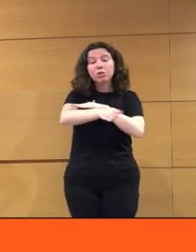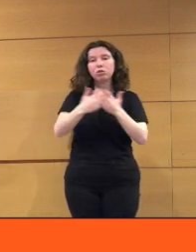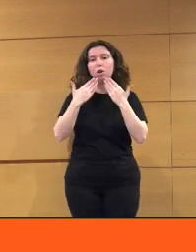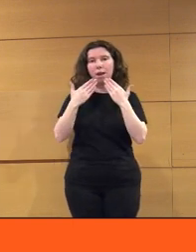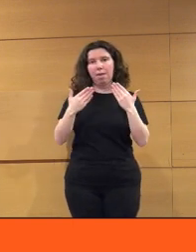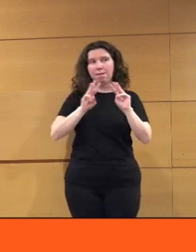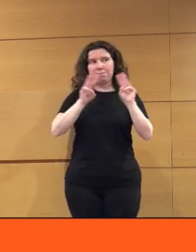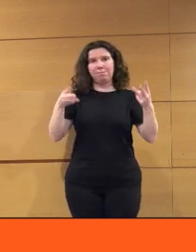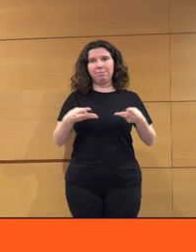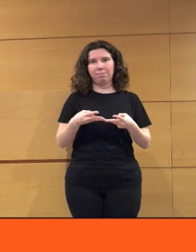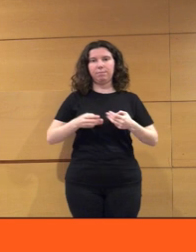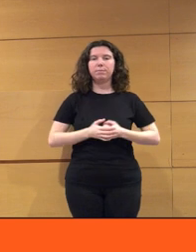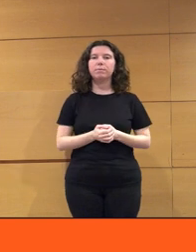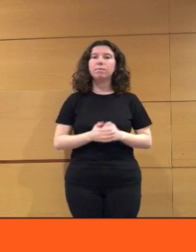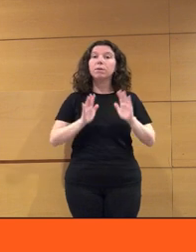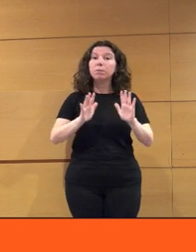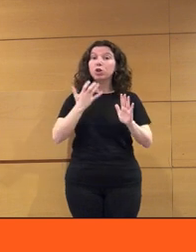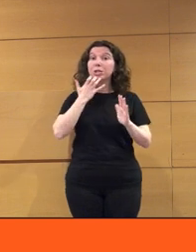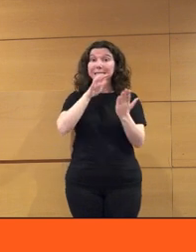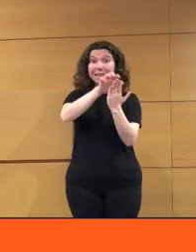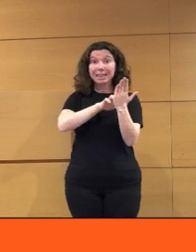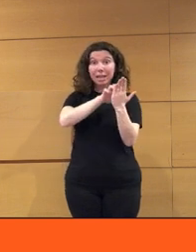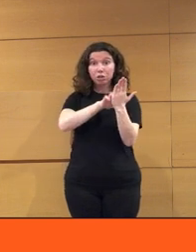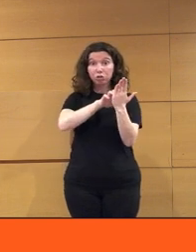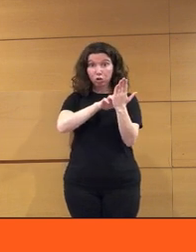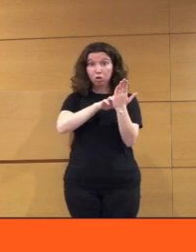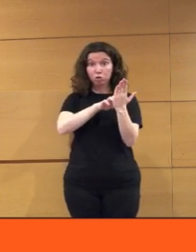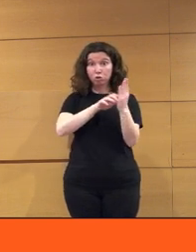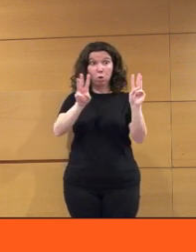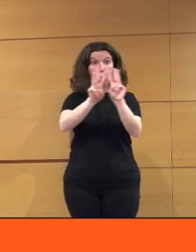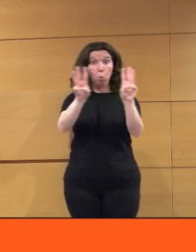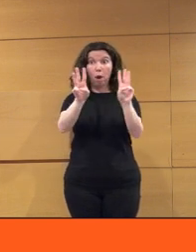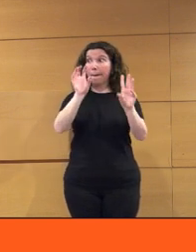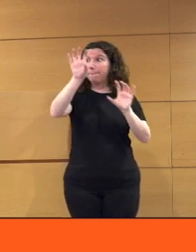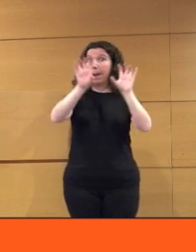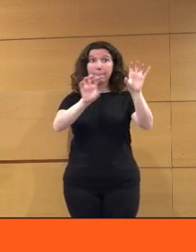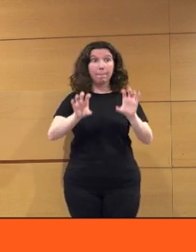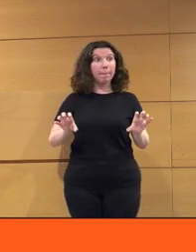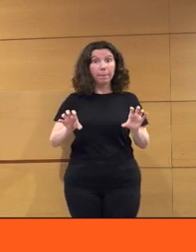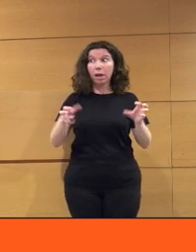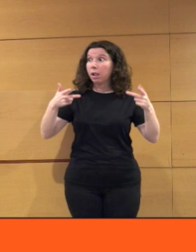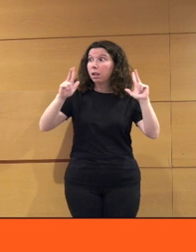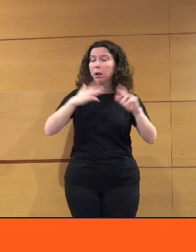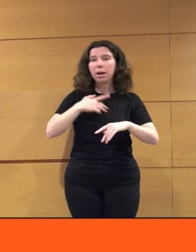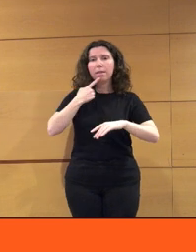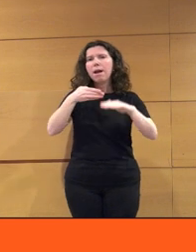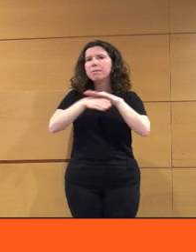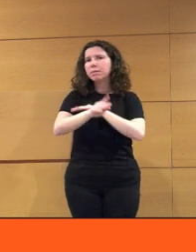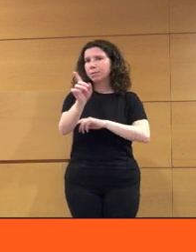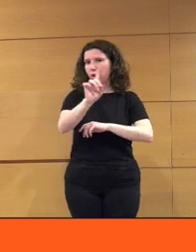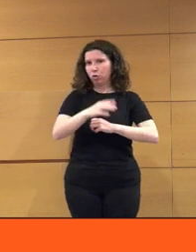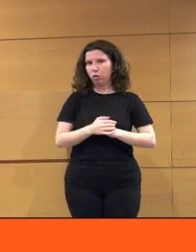que los textos estén en la Internet y disponibles de manera online no significa que sean accesibles. porque existen